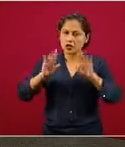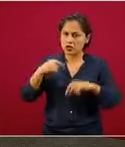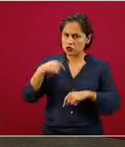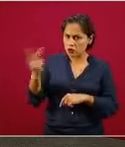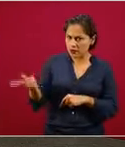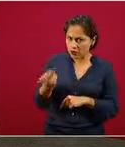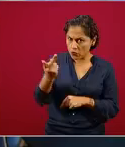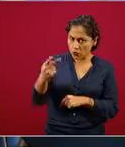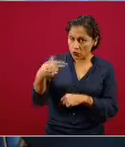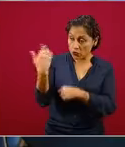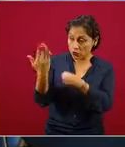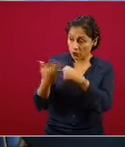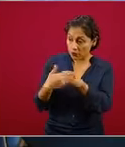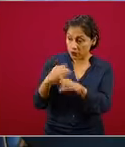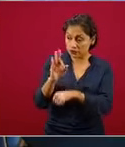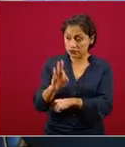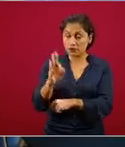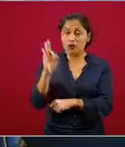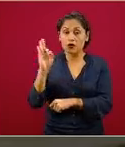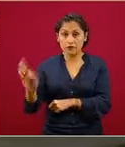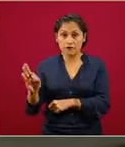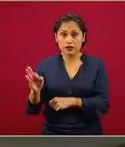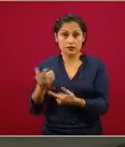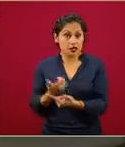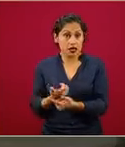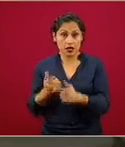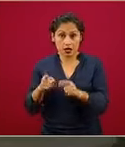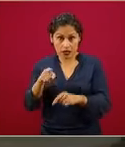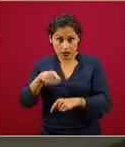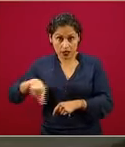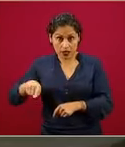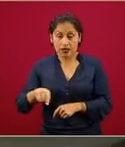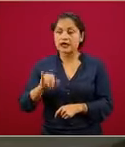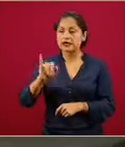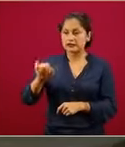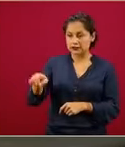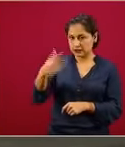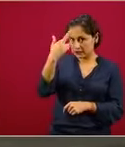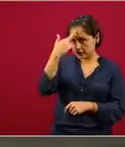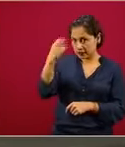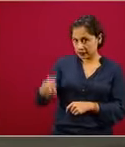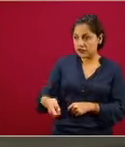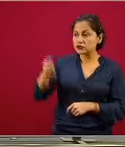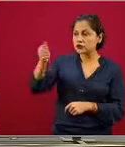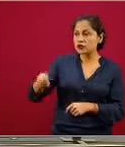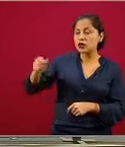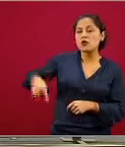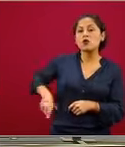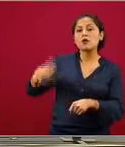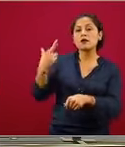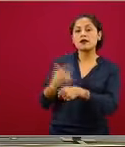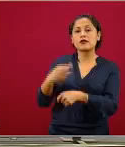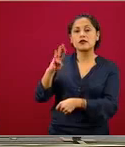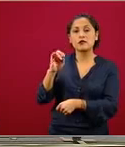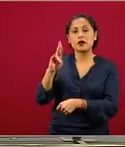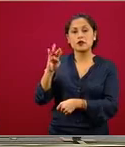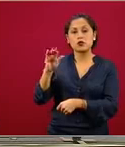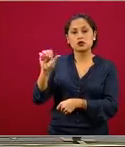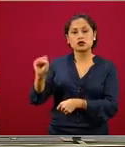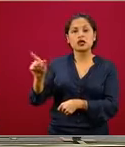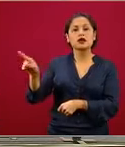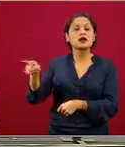que usted nos acaba de decir? Gracias. Efectivamente, el caso de Puebla, saludos al gobernador Barbosa, el caso de Puebla es un